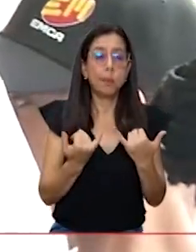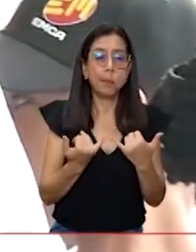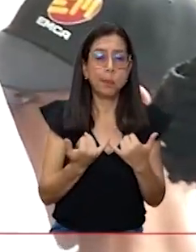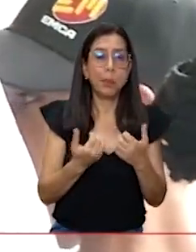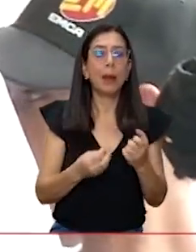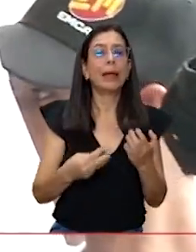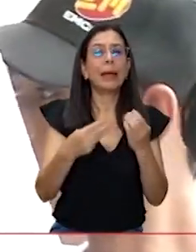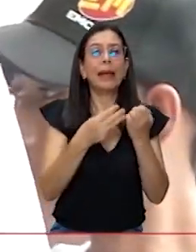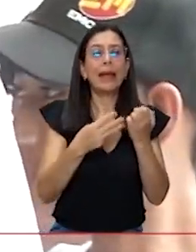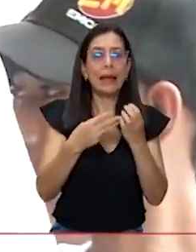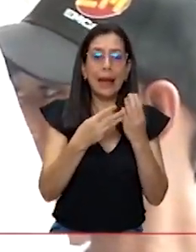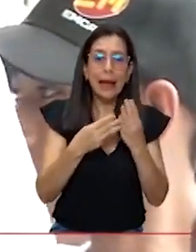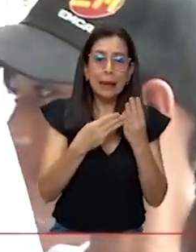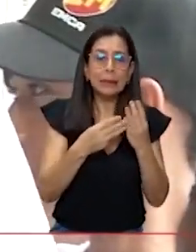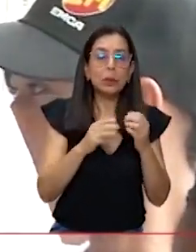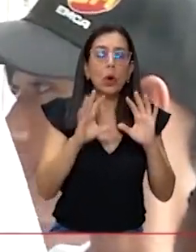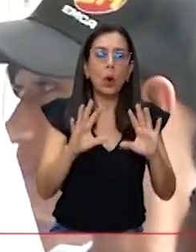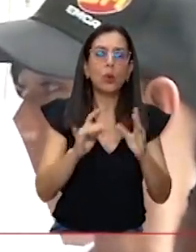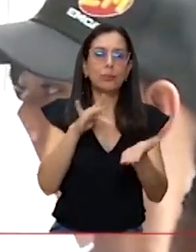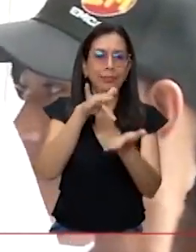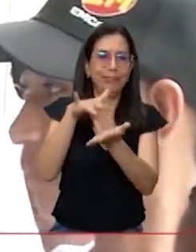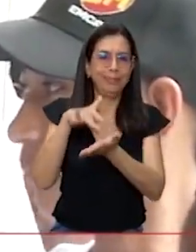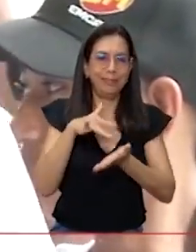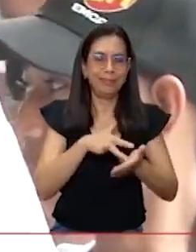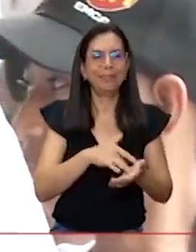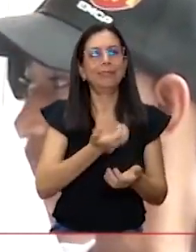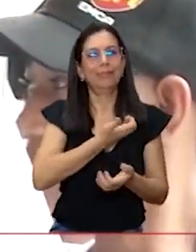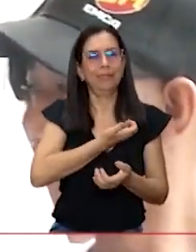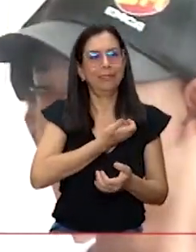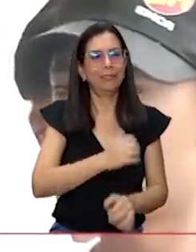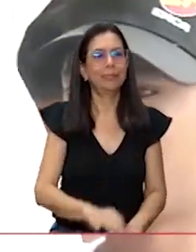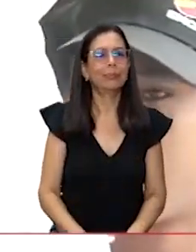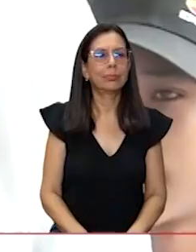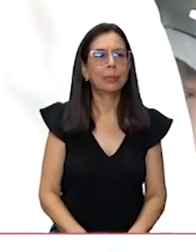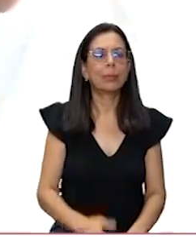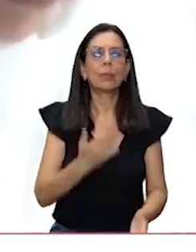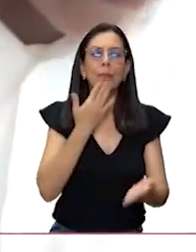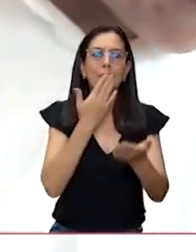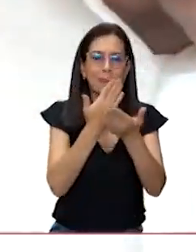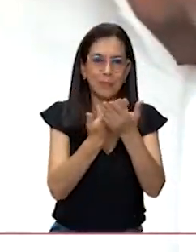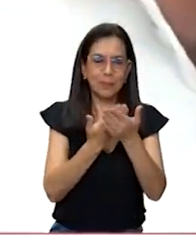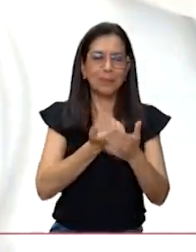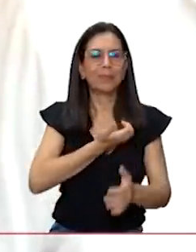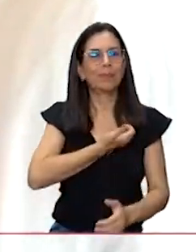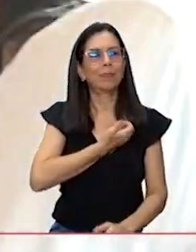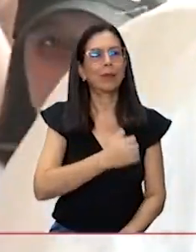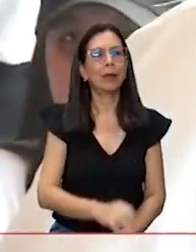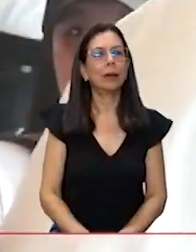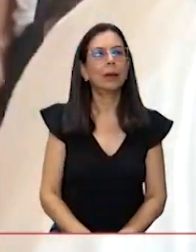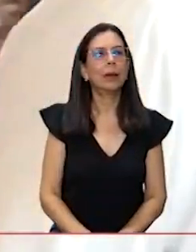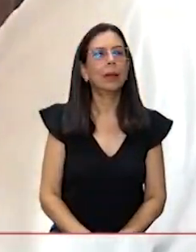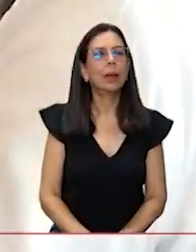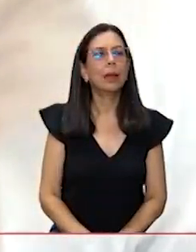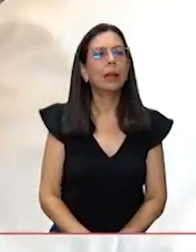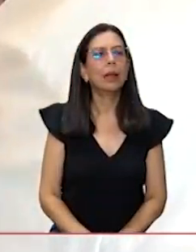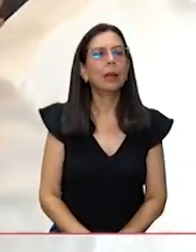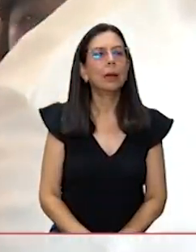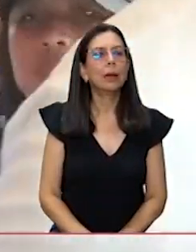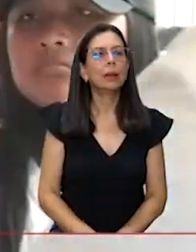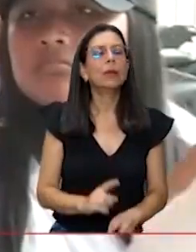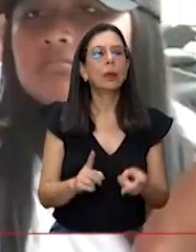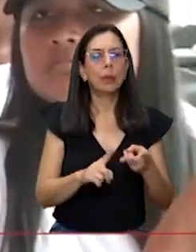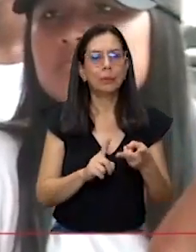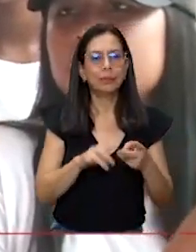la alcaldía de Cali, participa de este majestuoso encuentro. Muchas gracias, señor alcalde, pero antes de despedirnos va el, estoy con